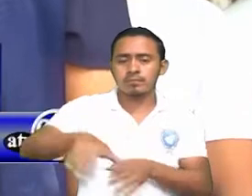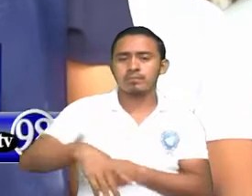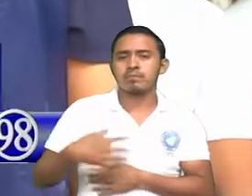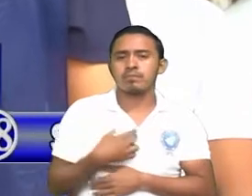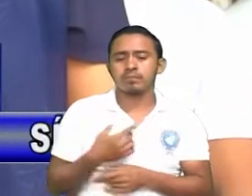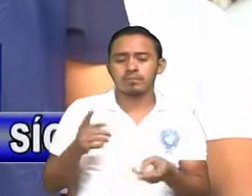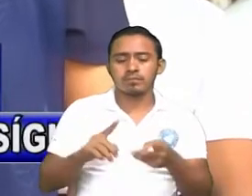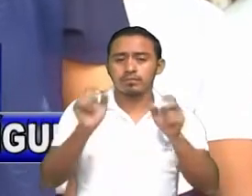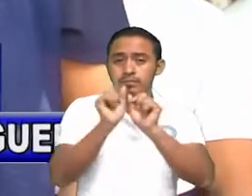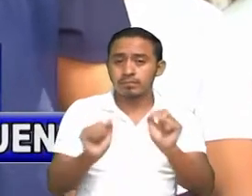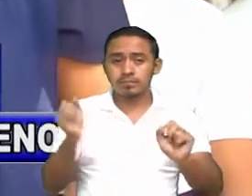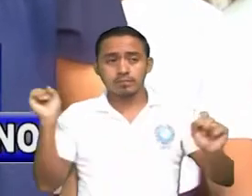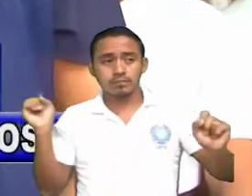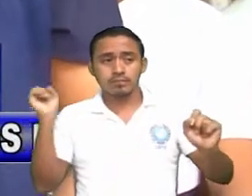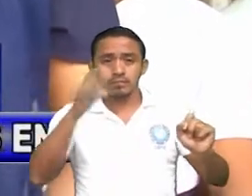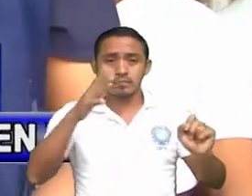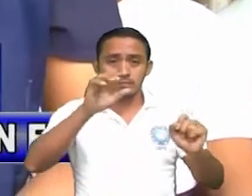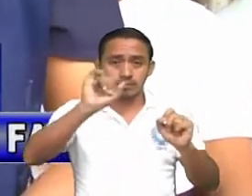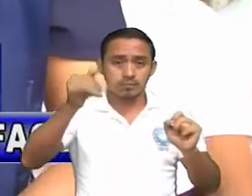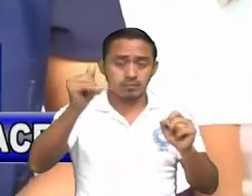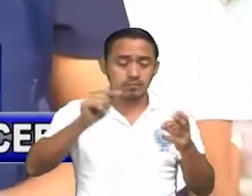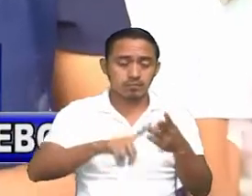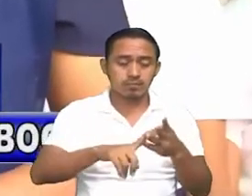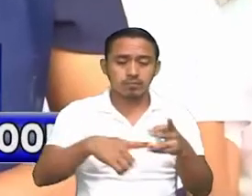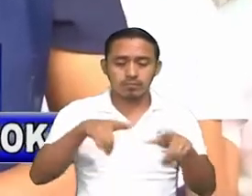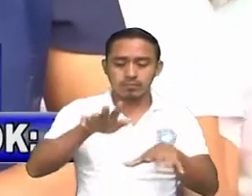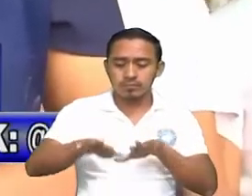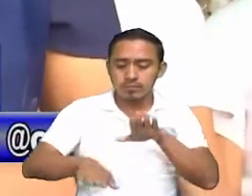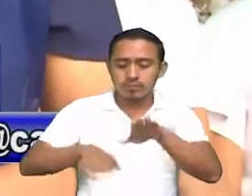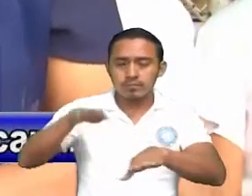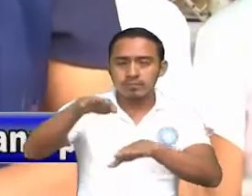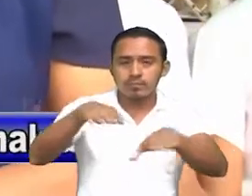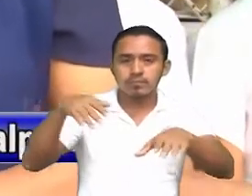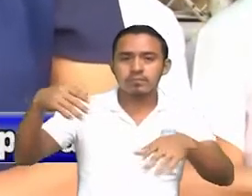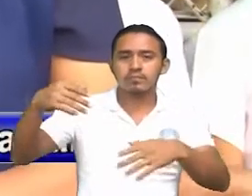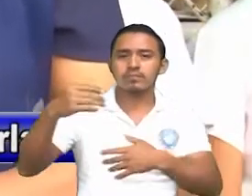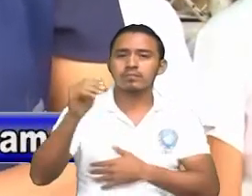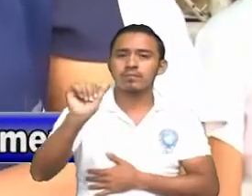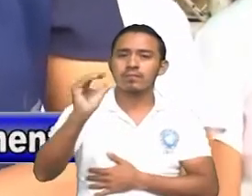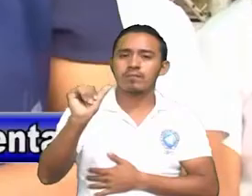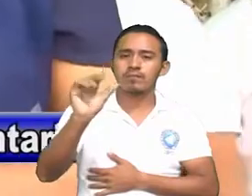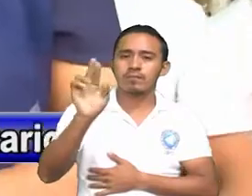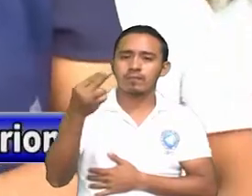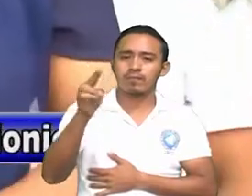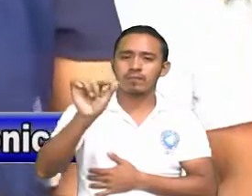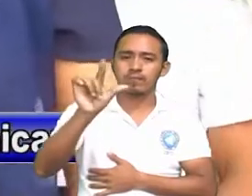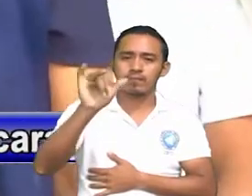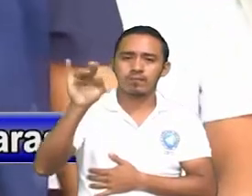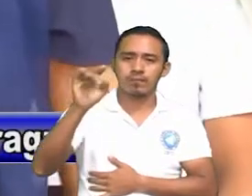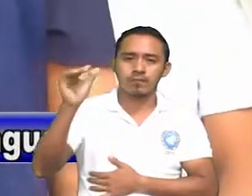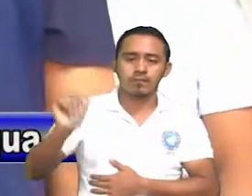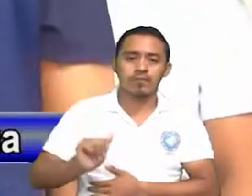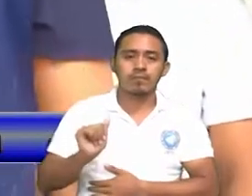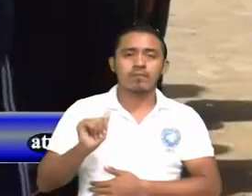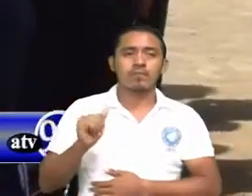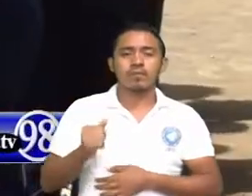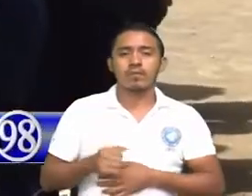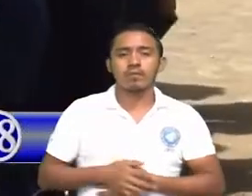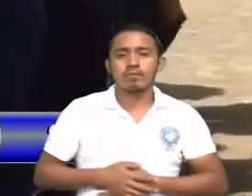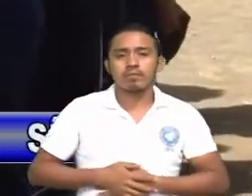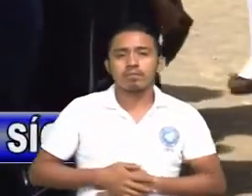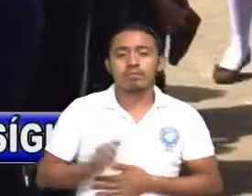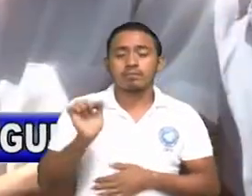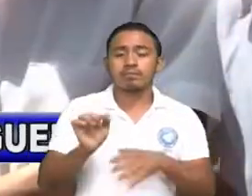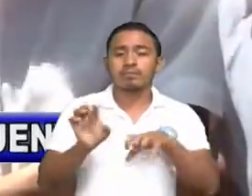Acahualinca, que los niños y niñas han elaborado, pero junto con sus padres, ¿verdad?, que los apoyan diariamente. En